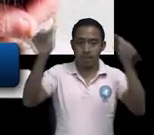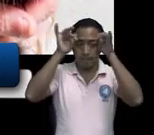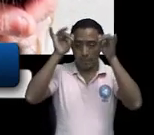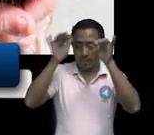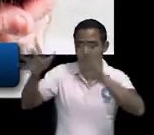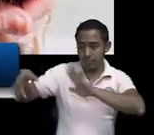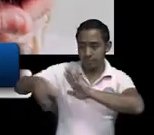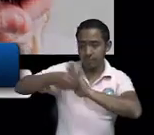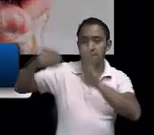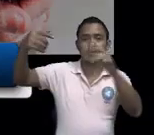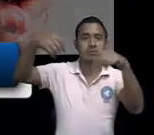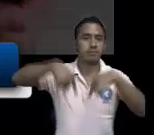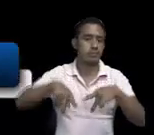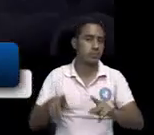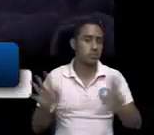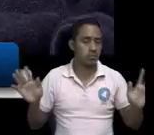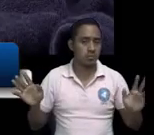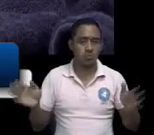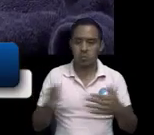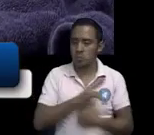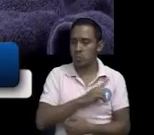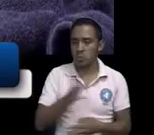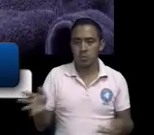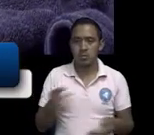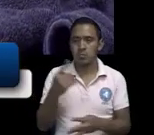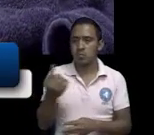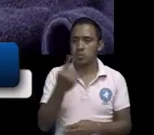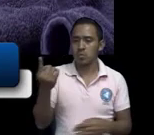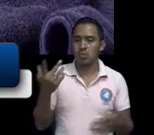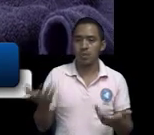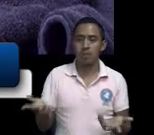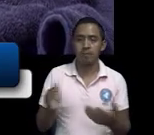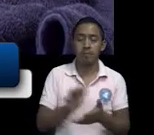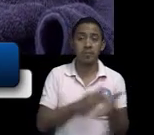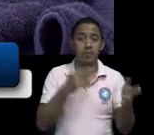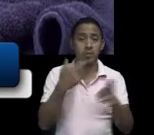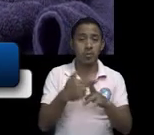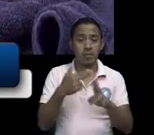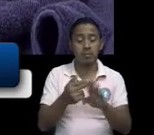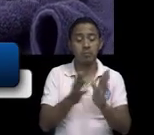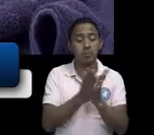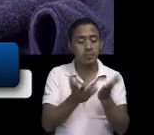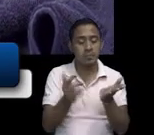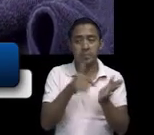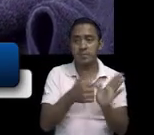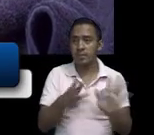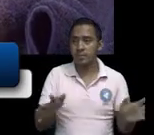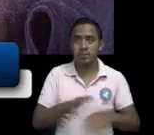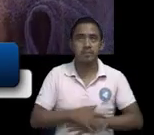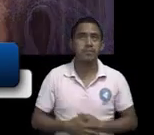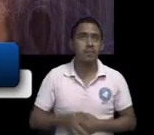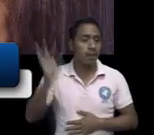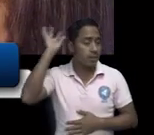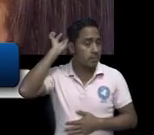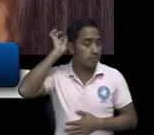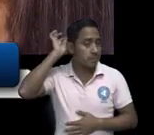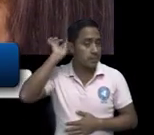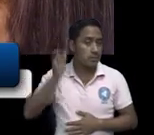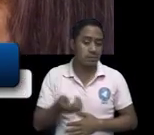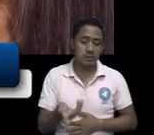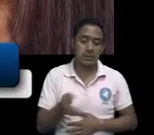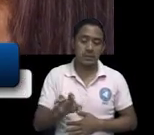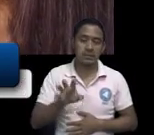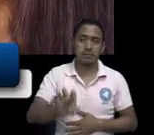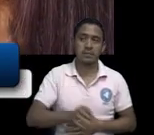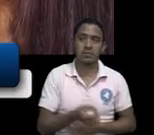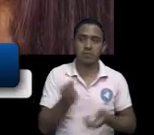tuberculosis de la vaca hacia el humano. Solamente ya se ha sido como una referencia en los libros. Ahora, el pelo del perro, doctor, obviamente todos